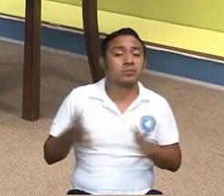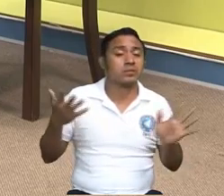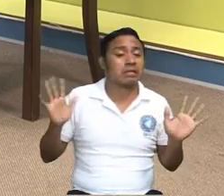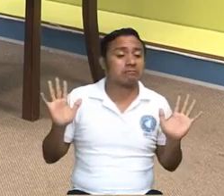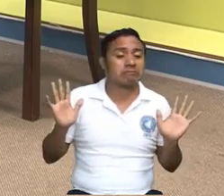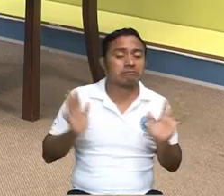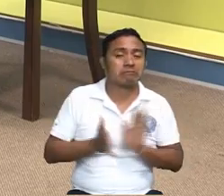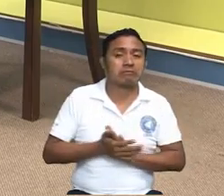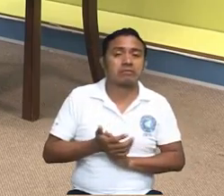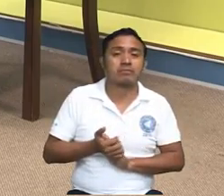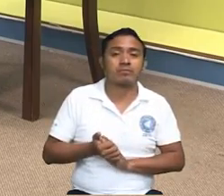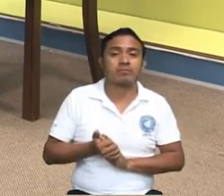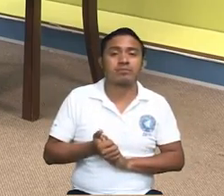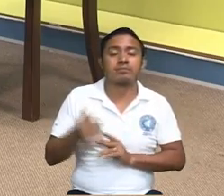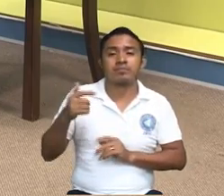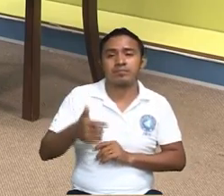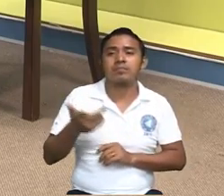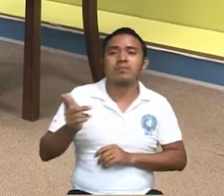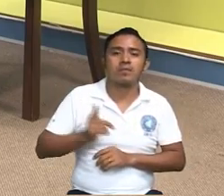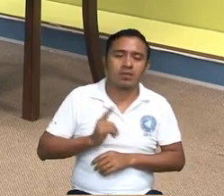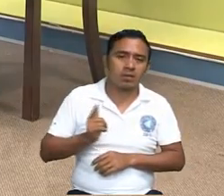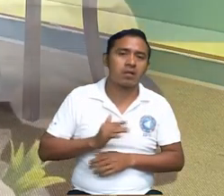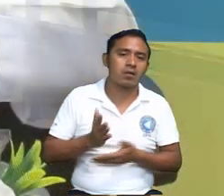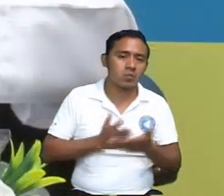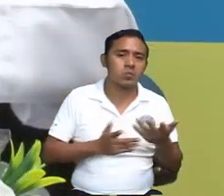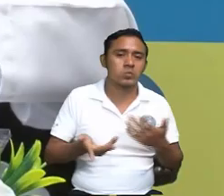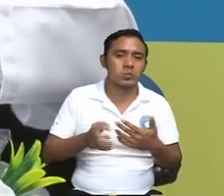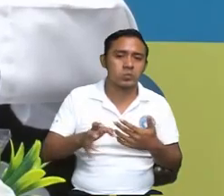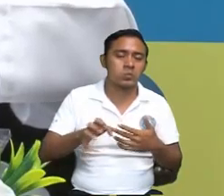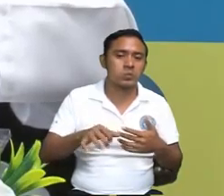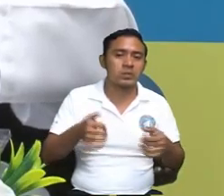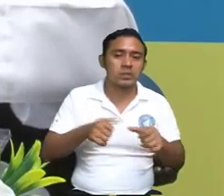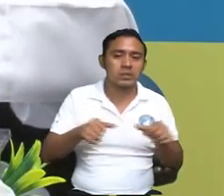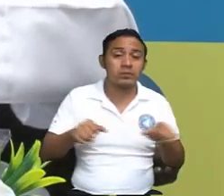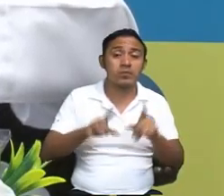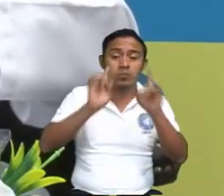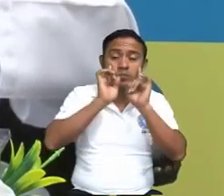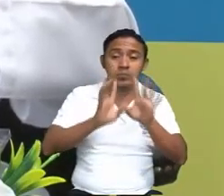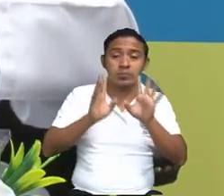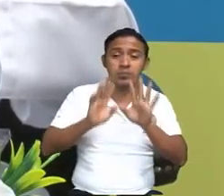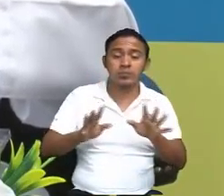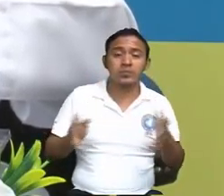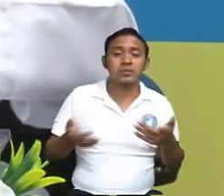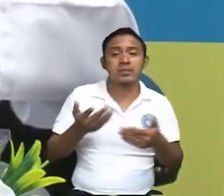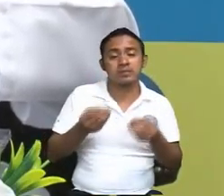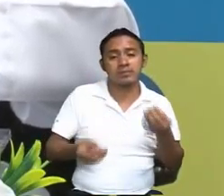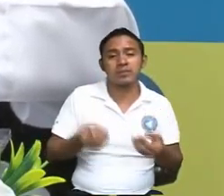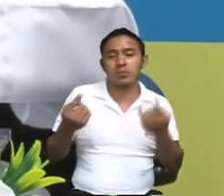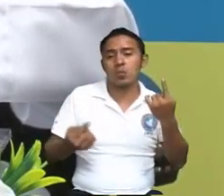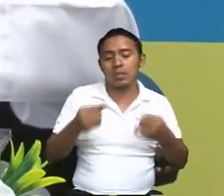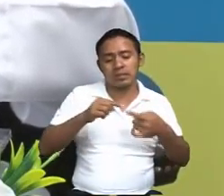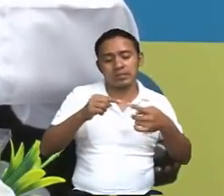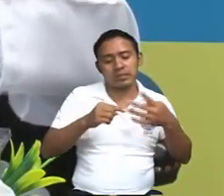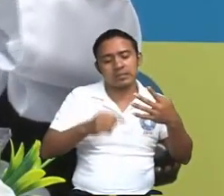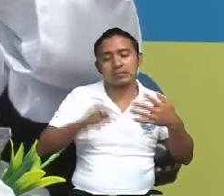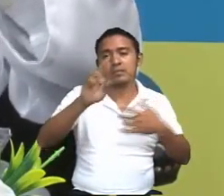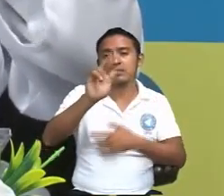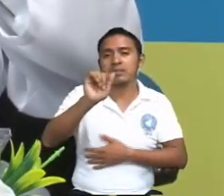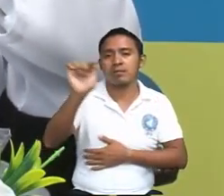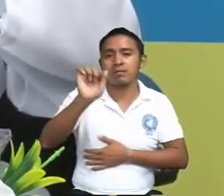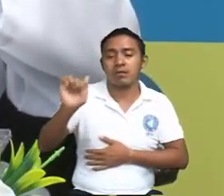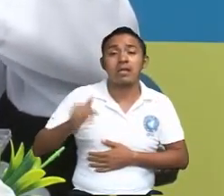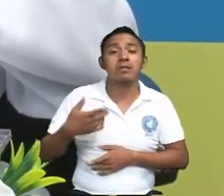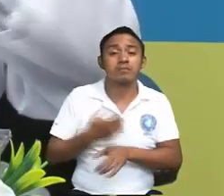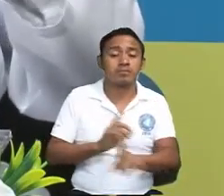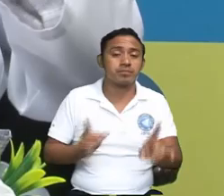ocurren en las casas. Y hay animales que son animales que hay que tener mucho cuidado, algunas razas, ¿verdad? Y que deben de estar